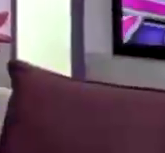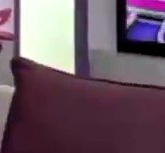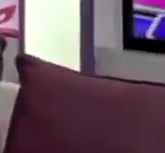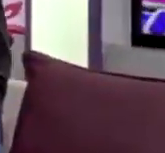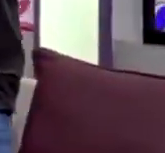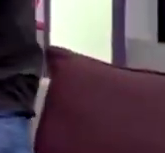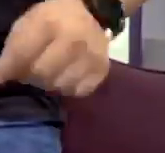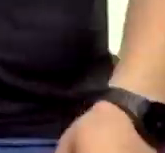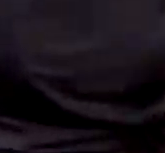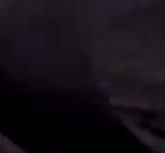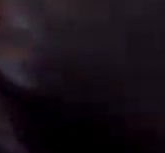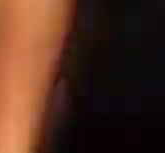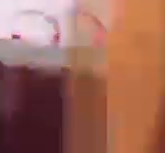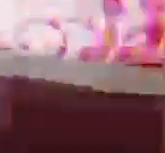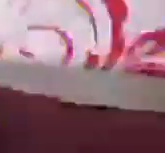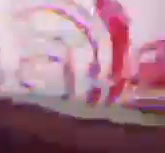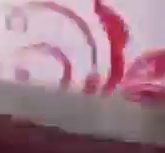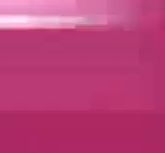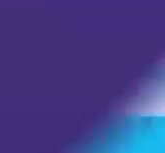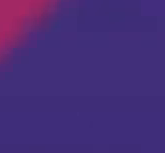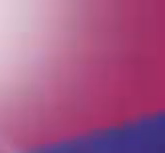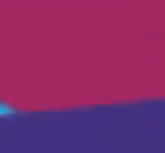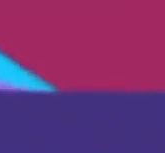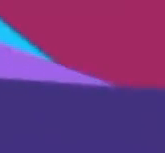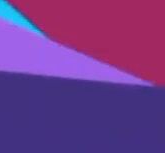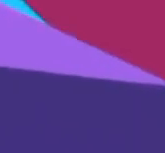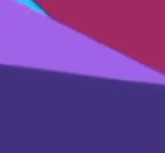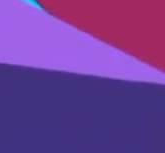Tlaxcala Televisión.